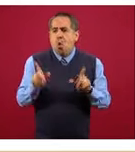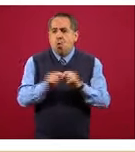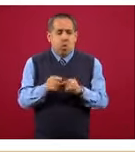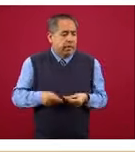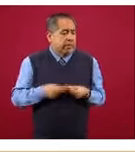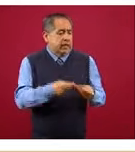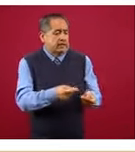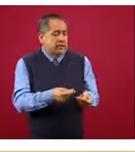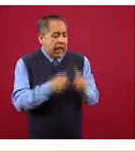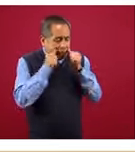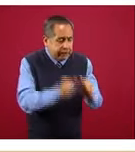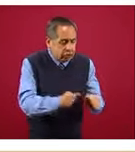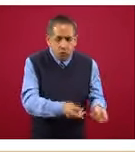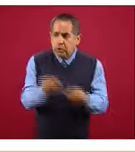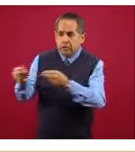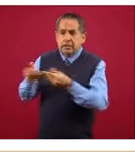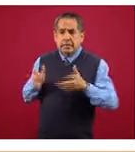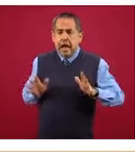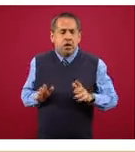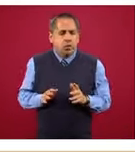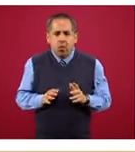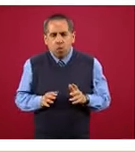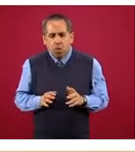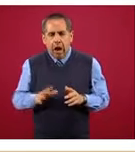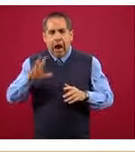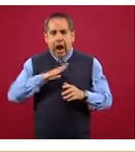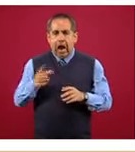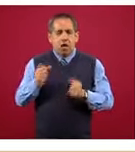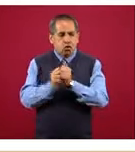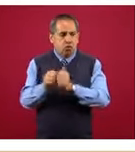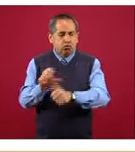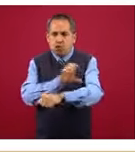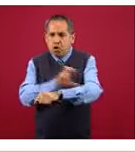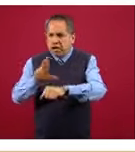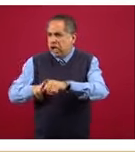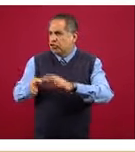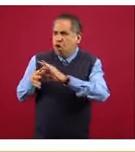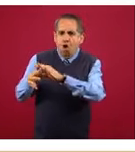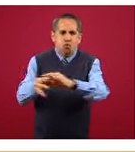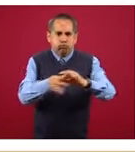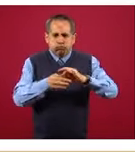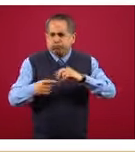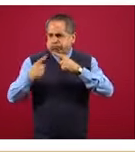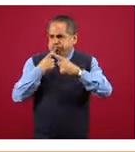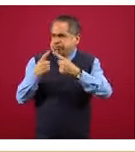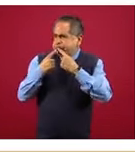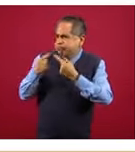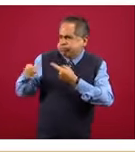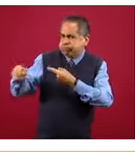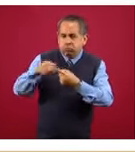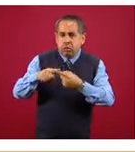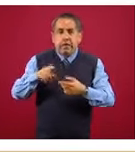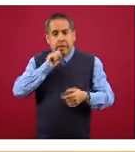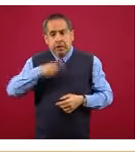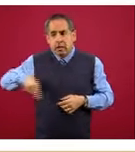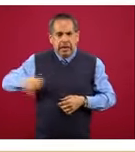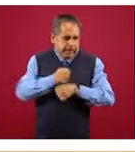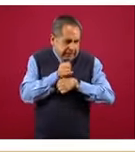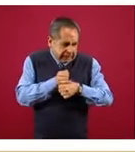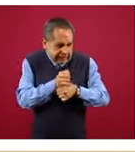del servicio, sino también son sistemas que coordinan, son sistemas que tienen incluso áreas de